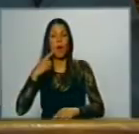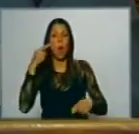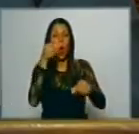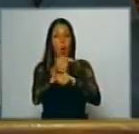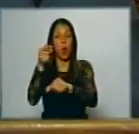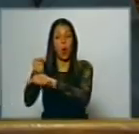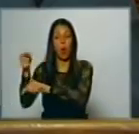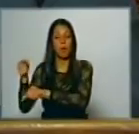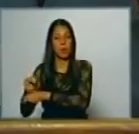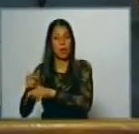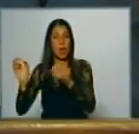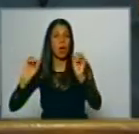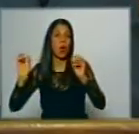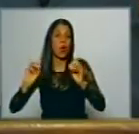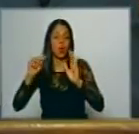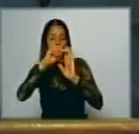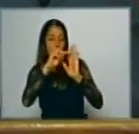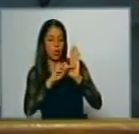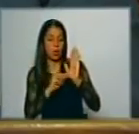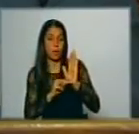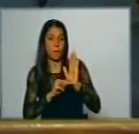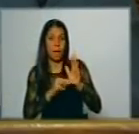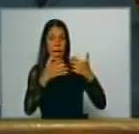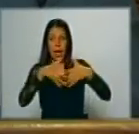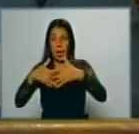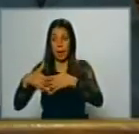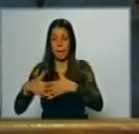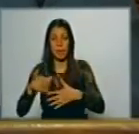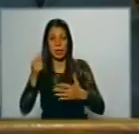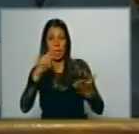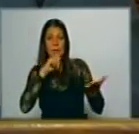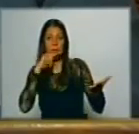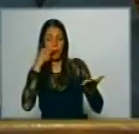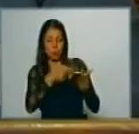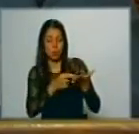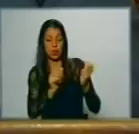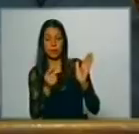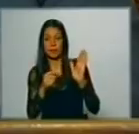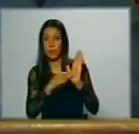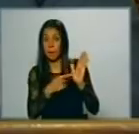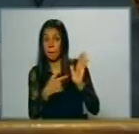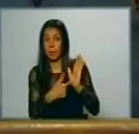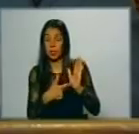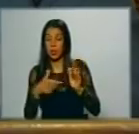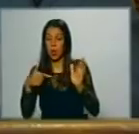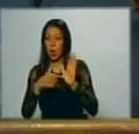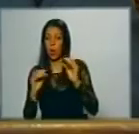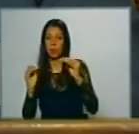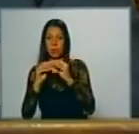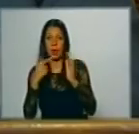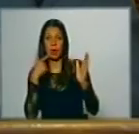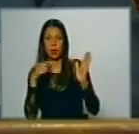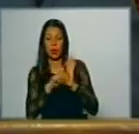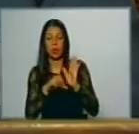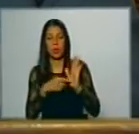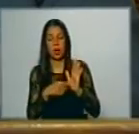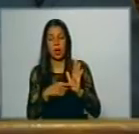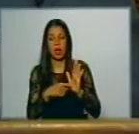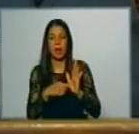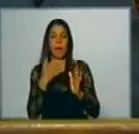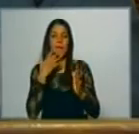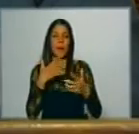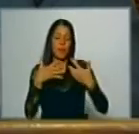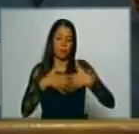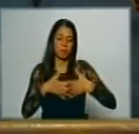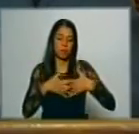los criterios para que los sujetos de regulación definidos en esta ley constitucional coloquen en sus listas